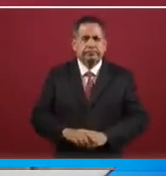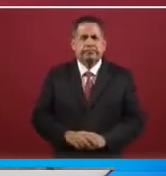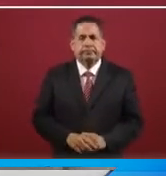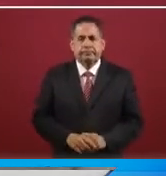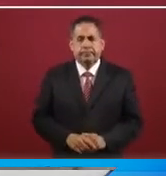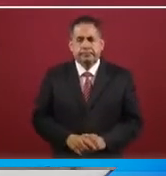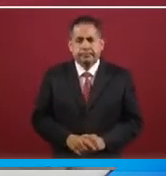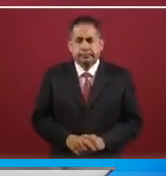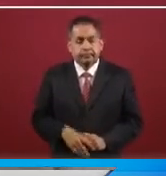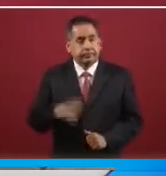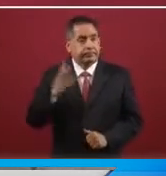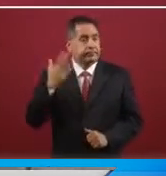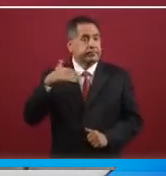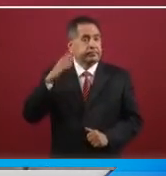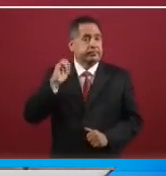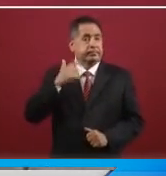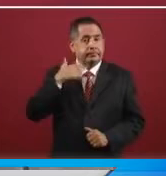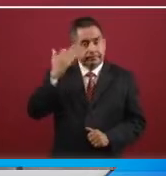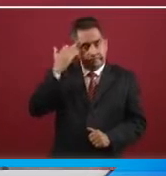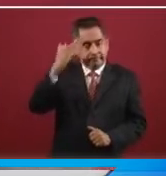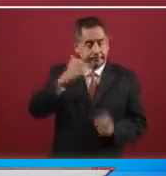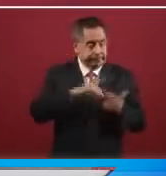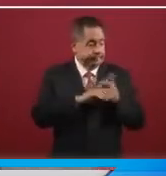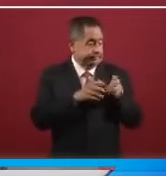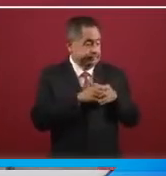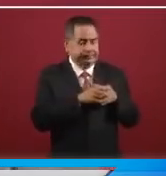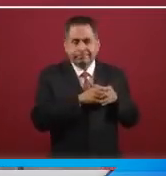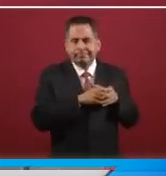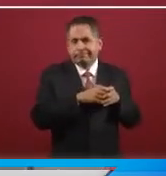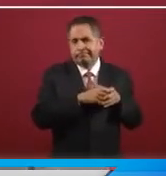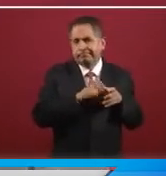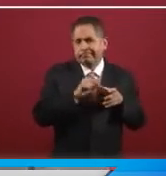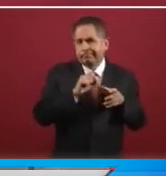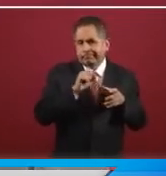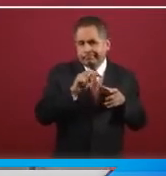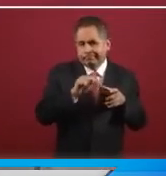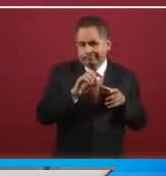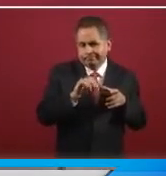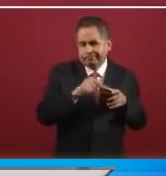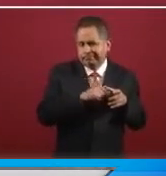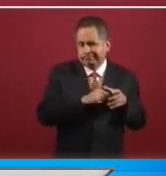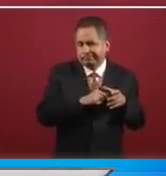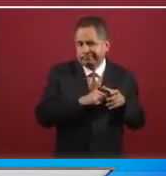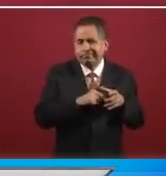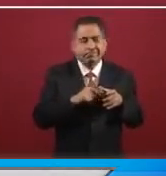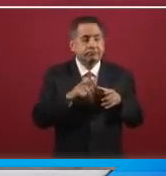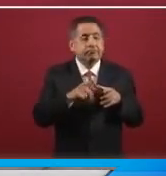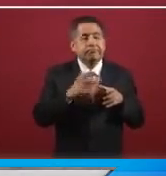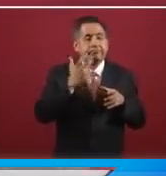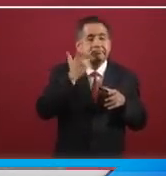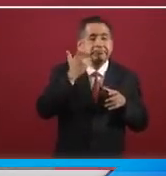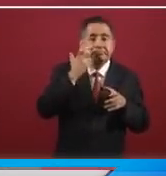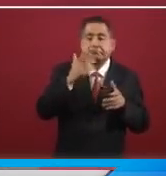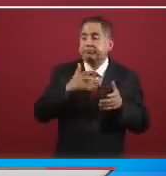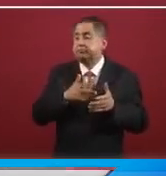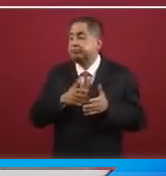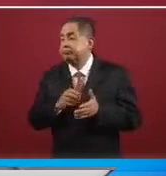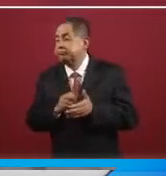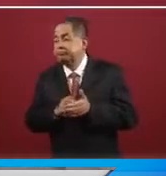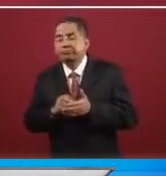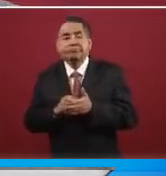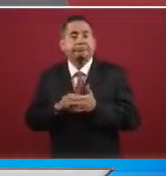excluir a los jóvenes. Manifiesta que está a favor de que se abran espacios. La excelencia no está peleada con el derecho de toda la población para acceder